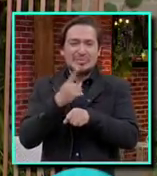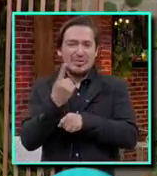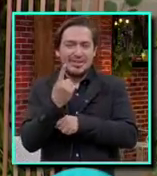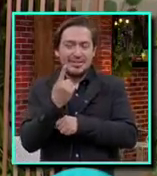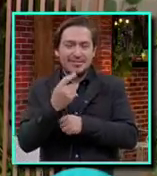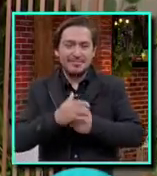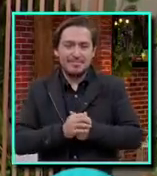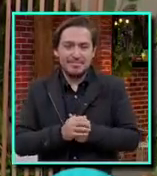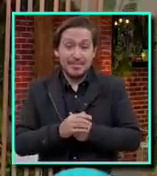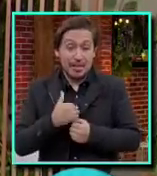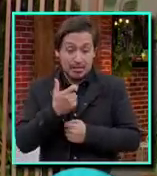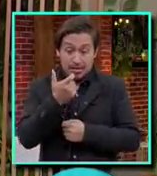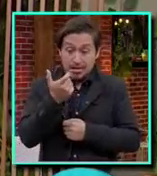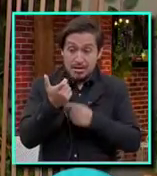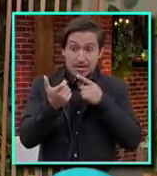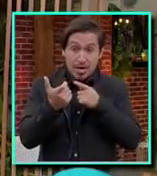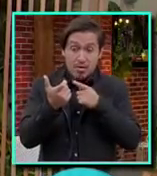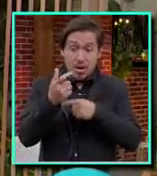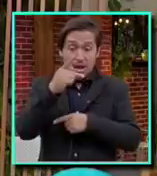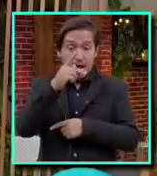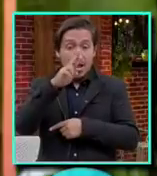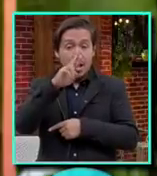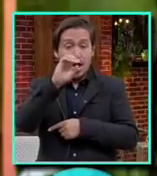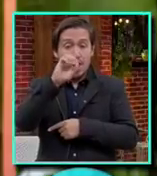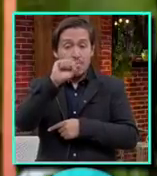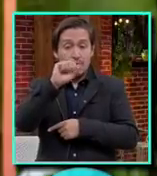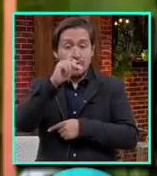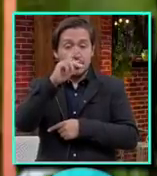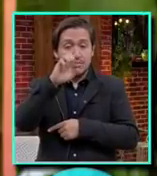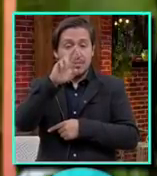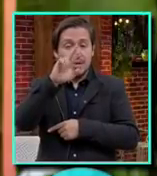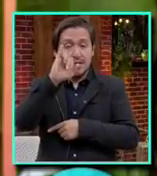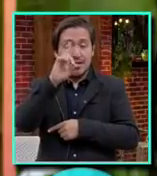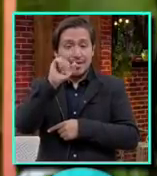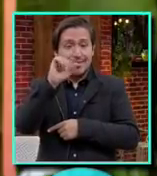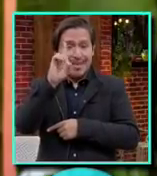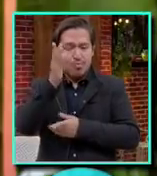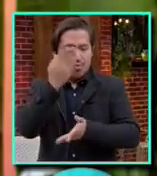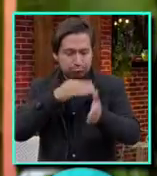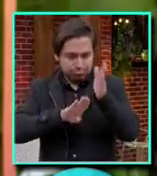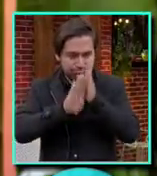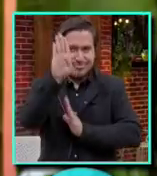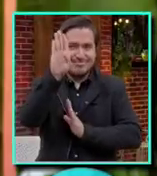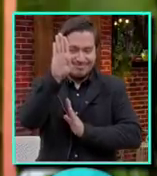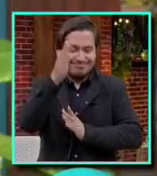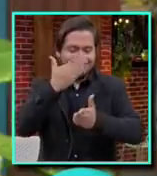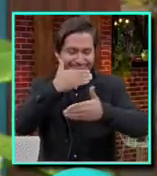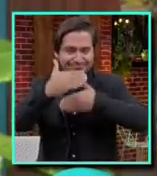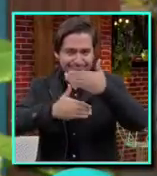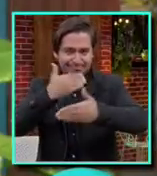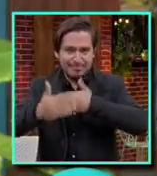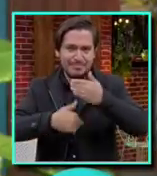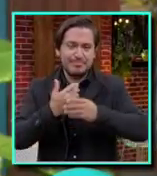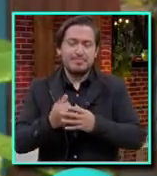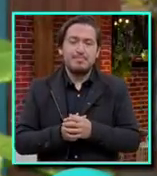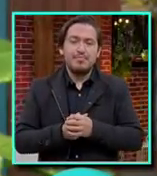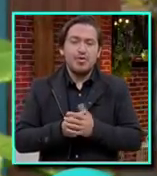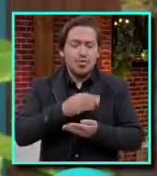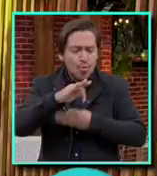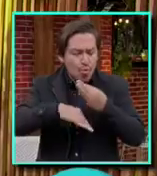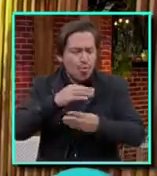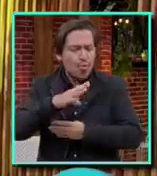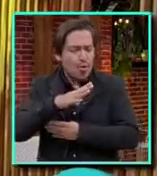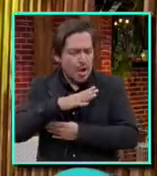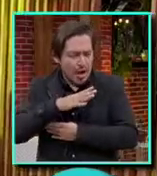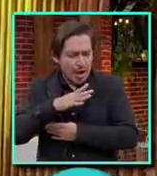pedir también? O sea, es que el dinero y la prosperidad, tú lo que quieres en verdad es lo que hay atrás de todo lo que existe y todo lo que hay,